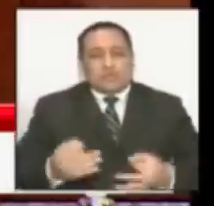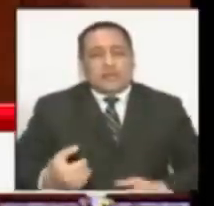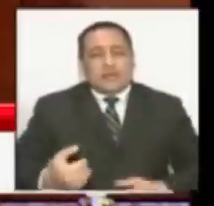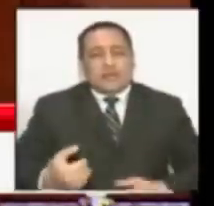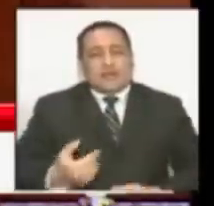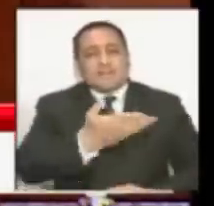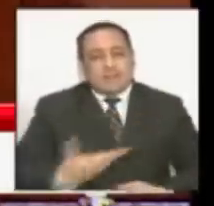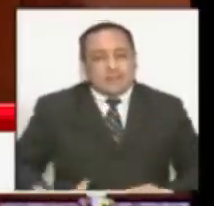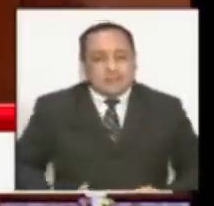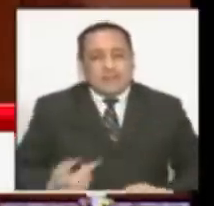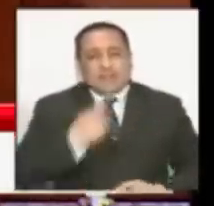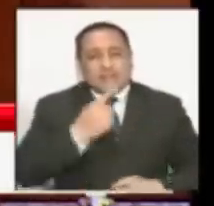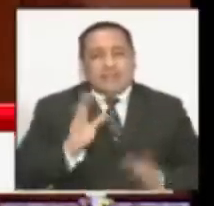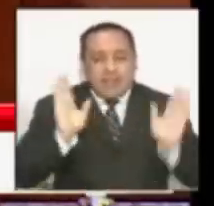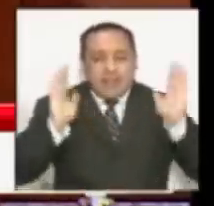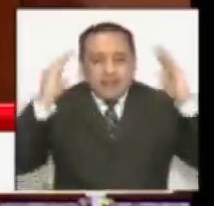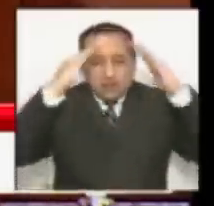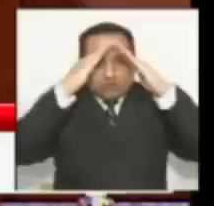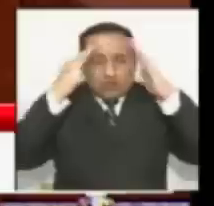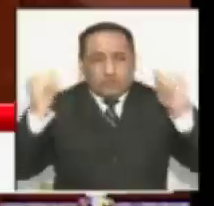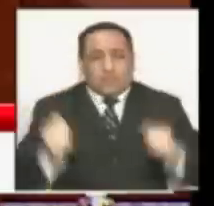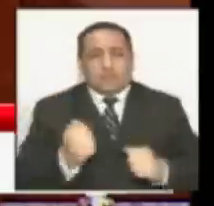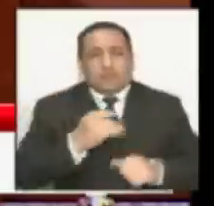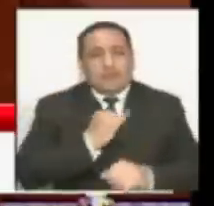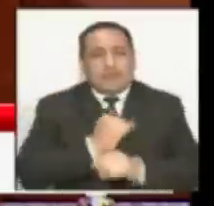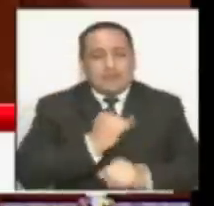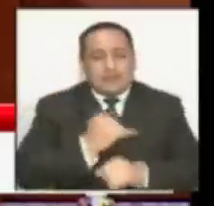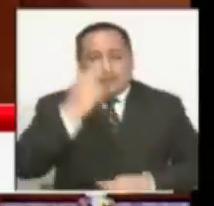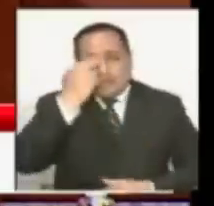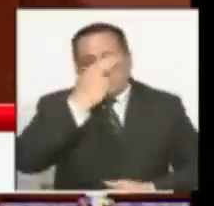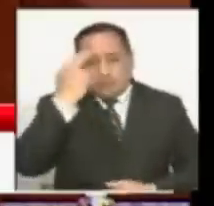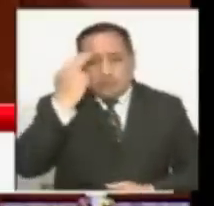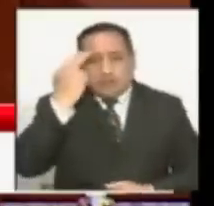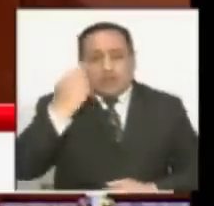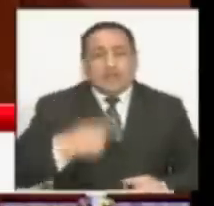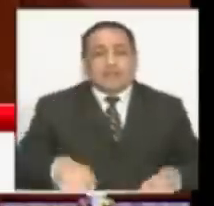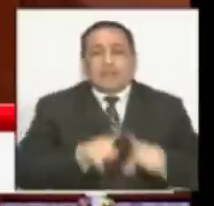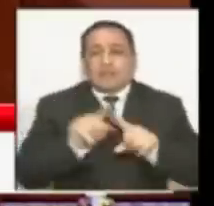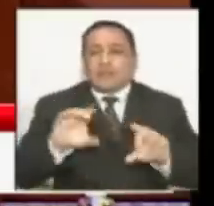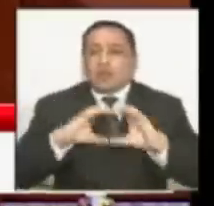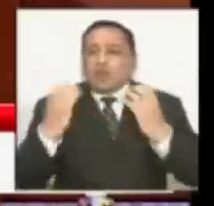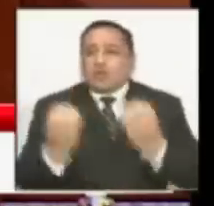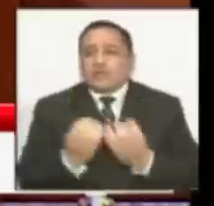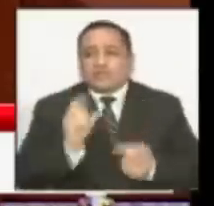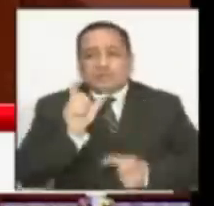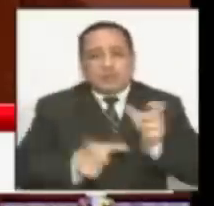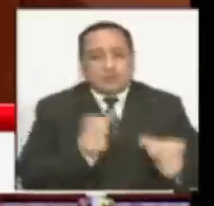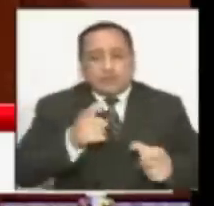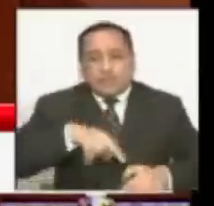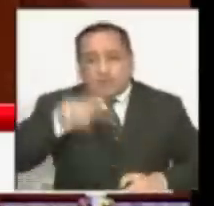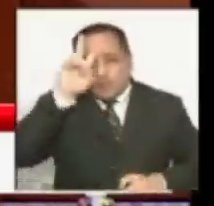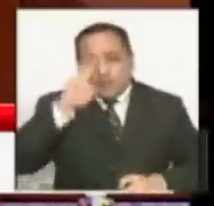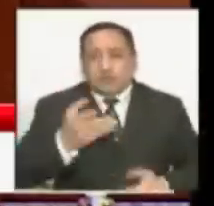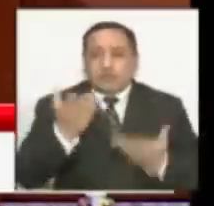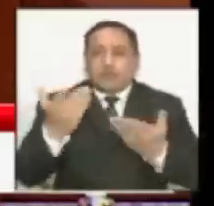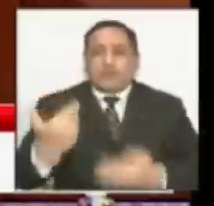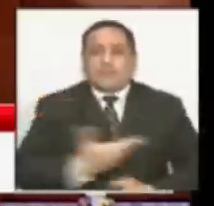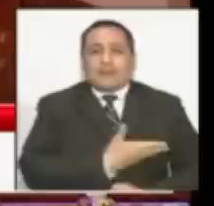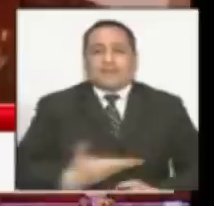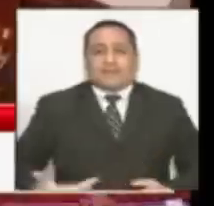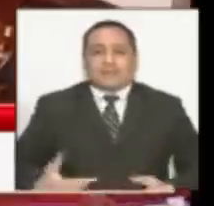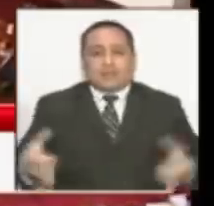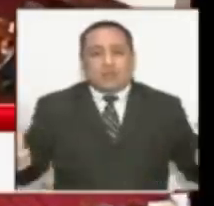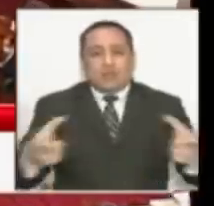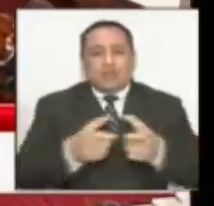Primado del Perú, señores Vicepresidentes del Congreso de la República, señor Presidente